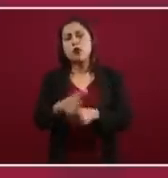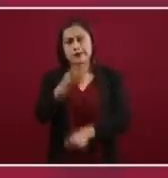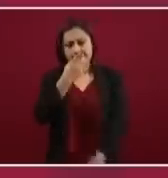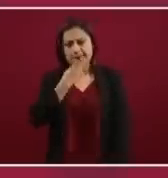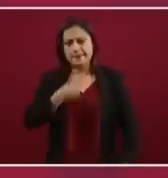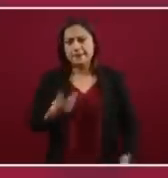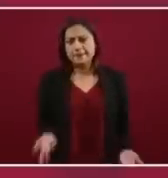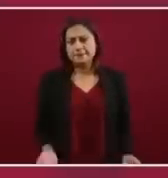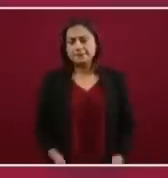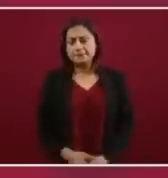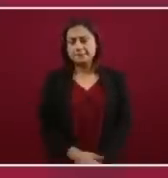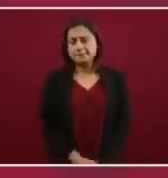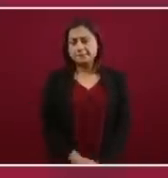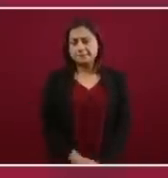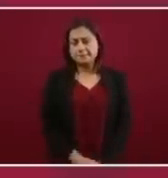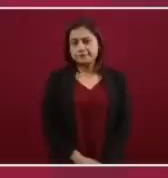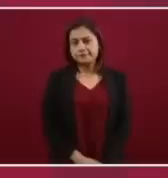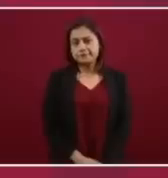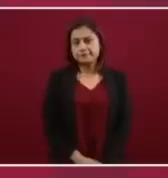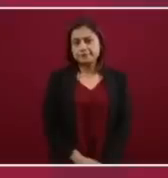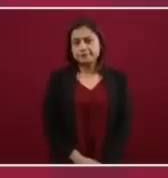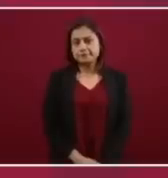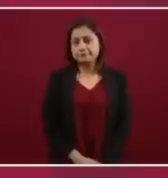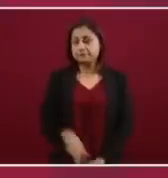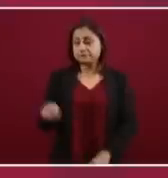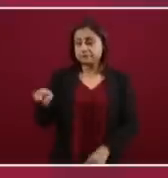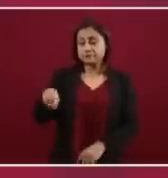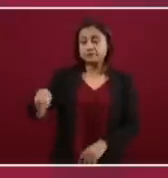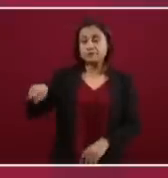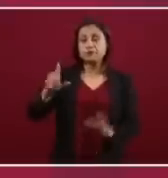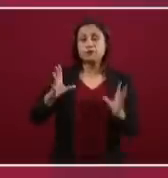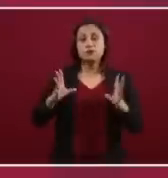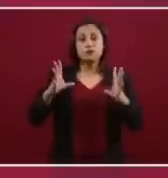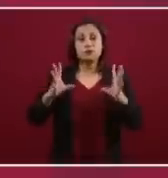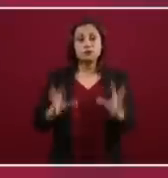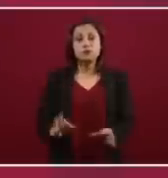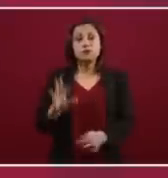Se estrenaron con Fox,